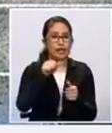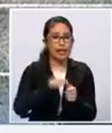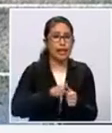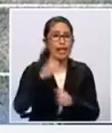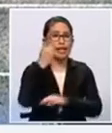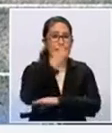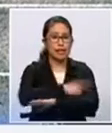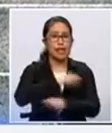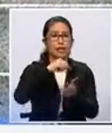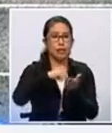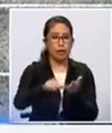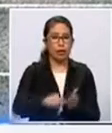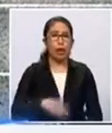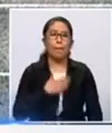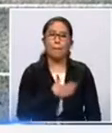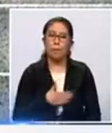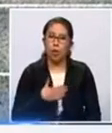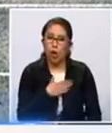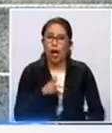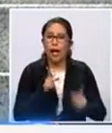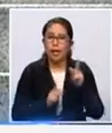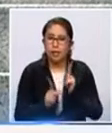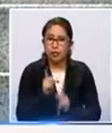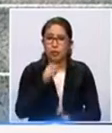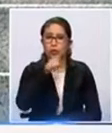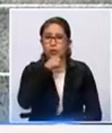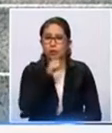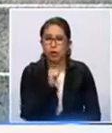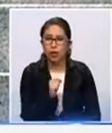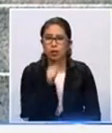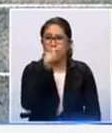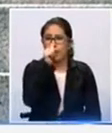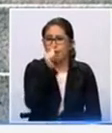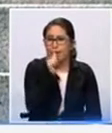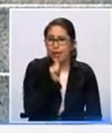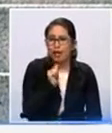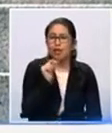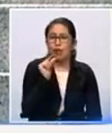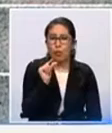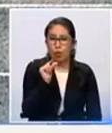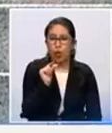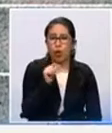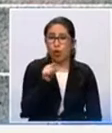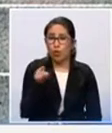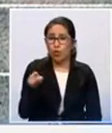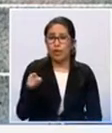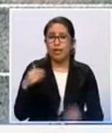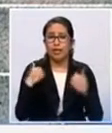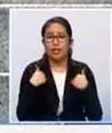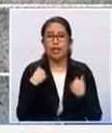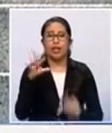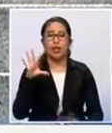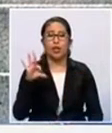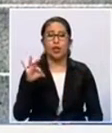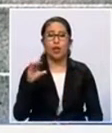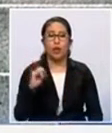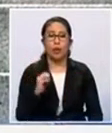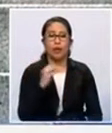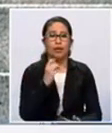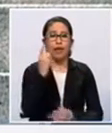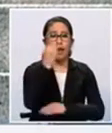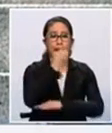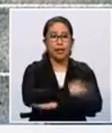personas mayores y a todos los beneficiarios, porque tienen 90 días para poder